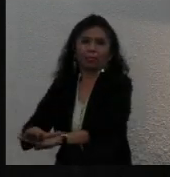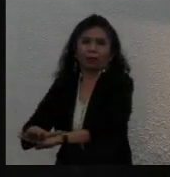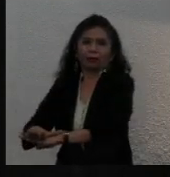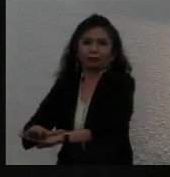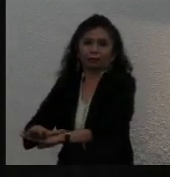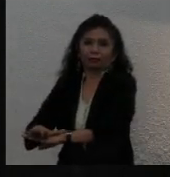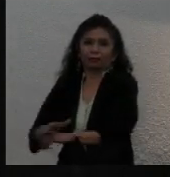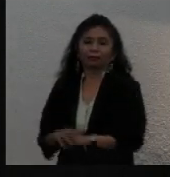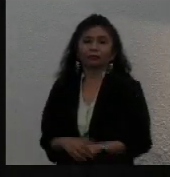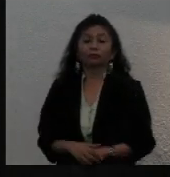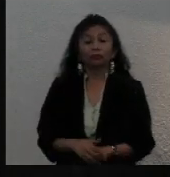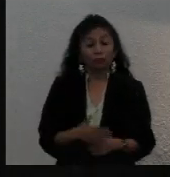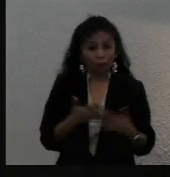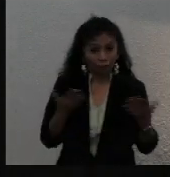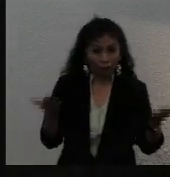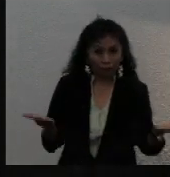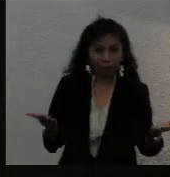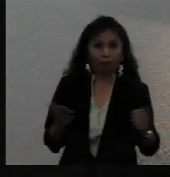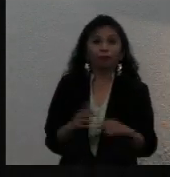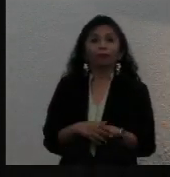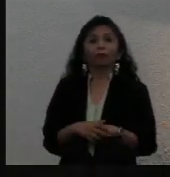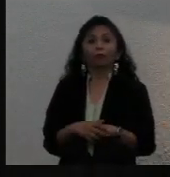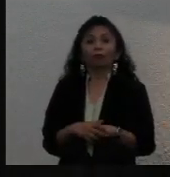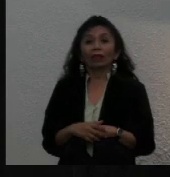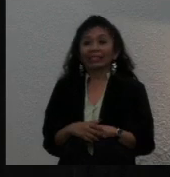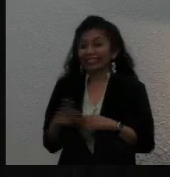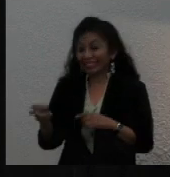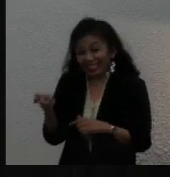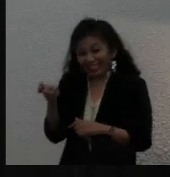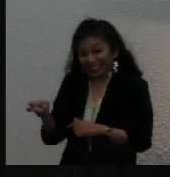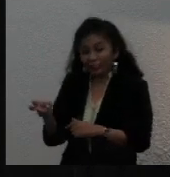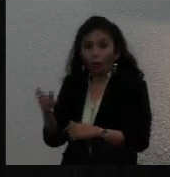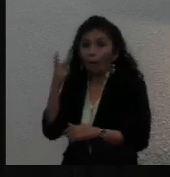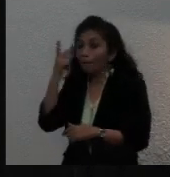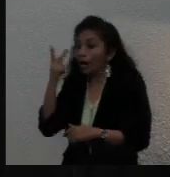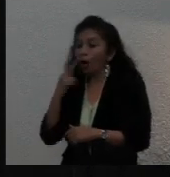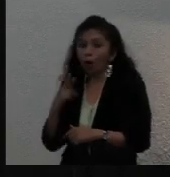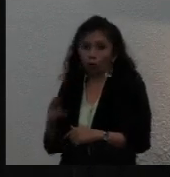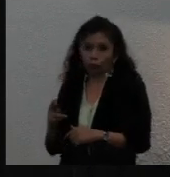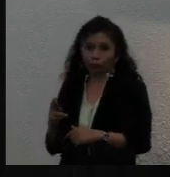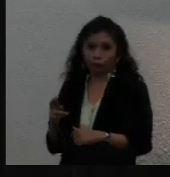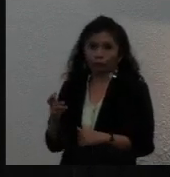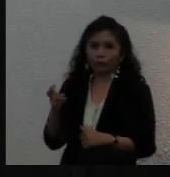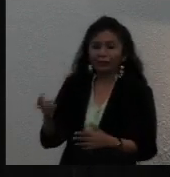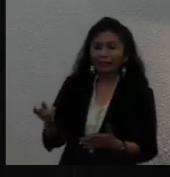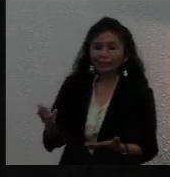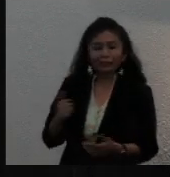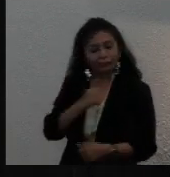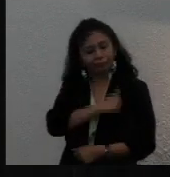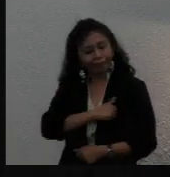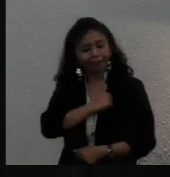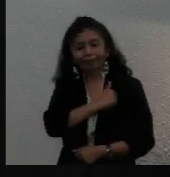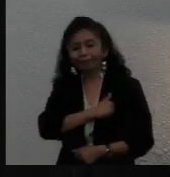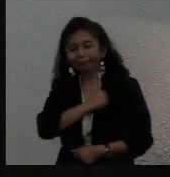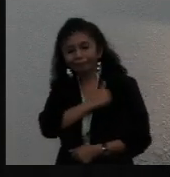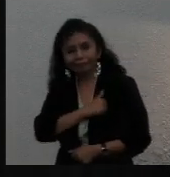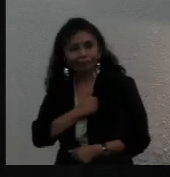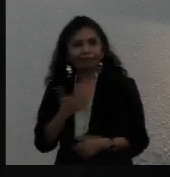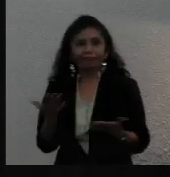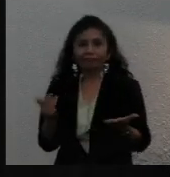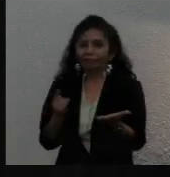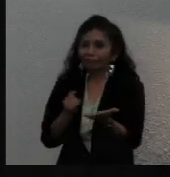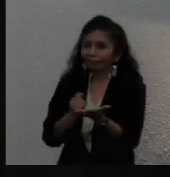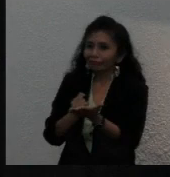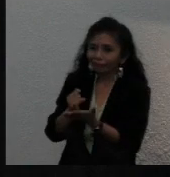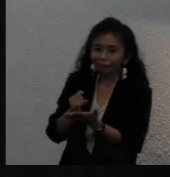gobernante de hecho la empeora son verdaderamente lamentables las decisiones que tomó el